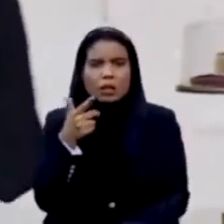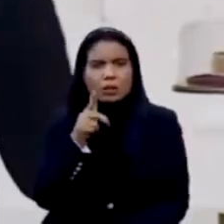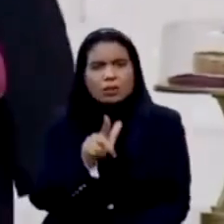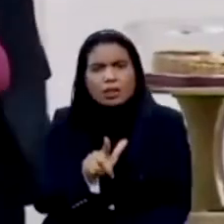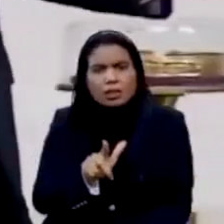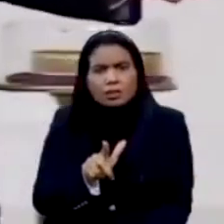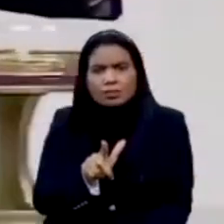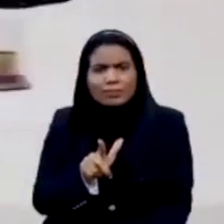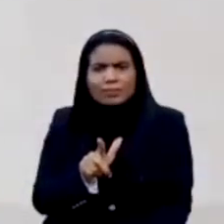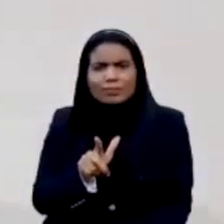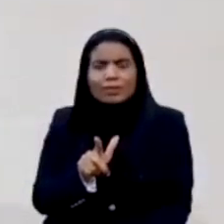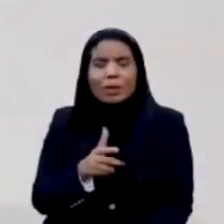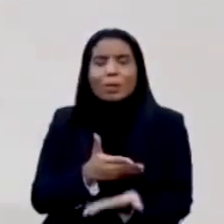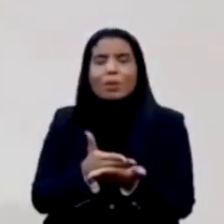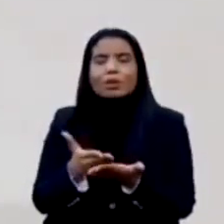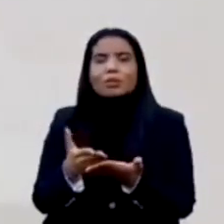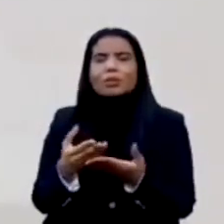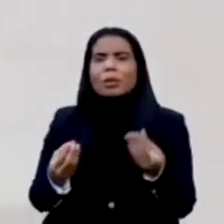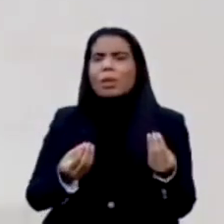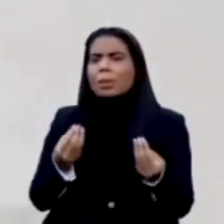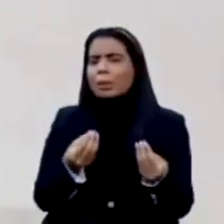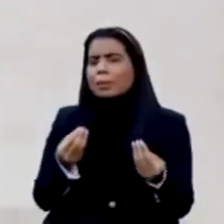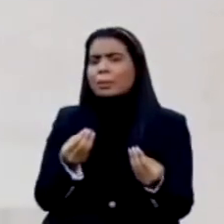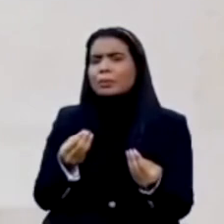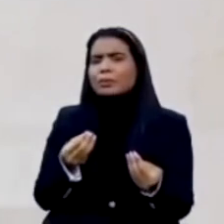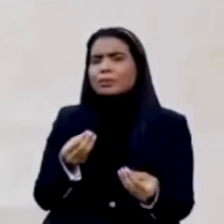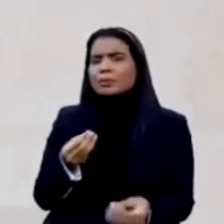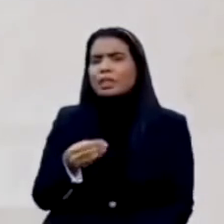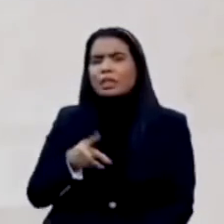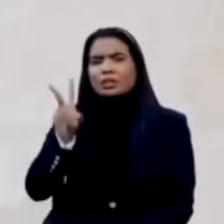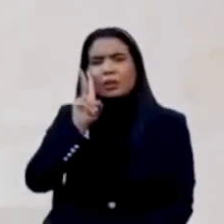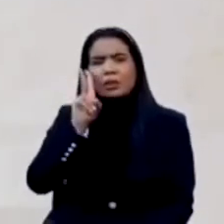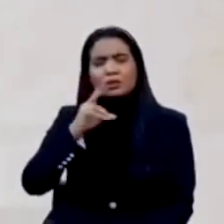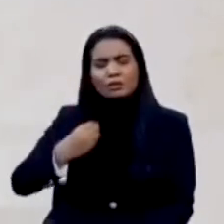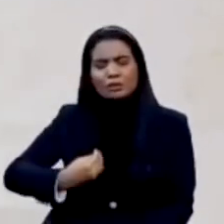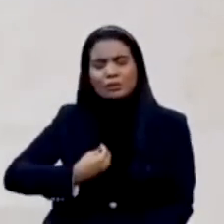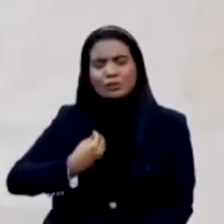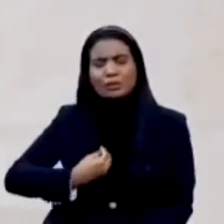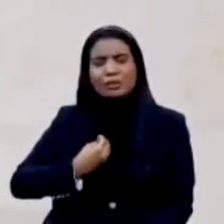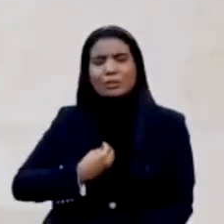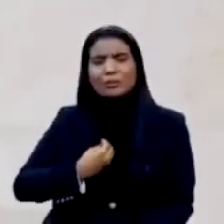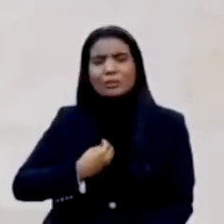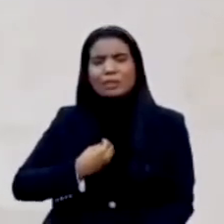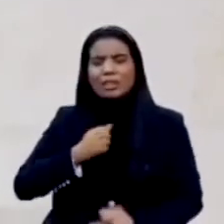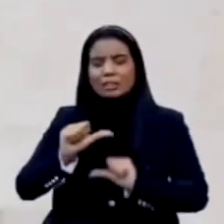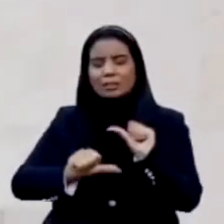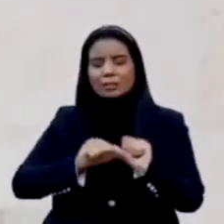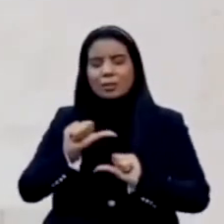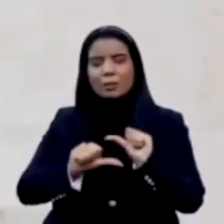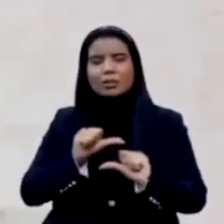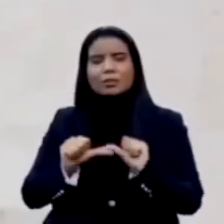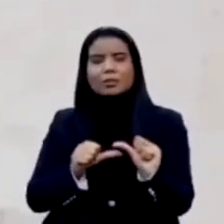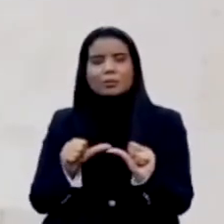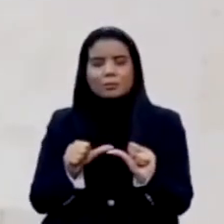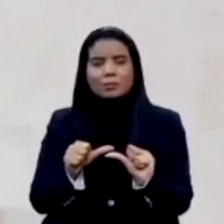la grandeza de dios comienza con el testimonio de la transformación y el testimonio